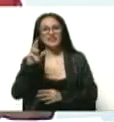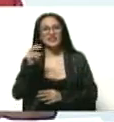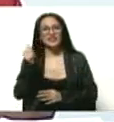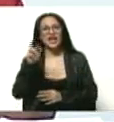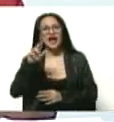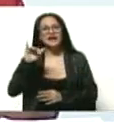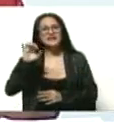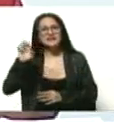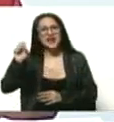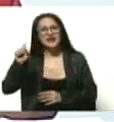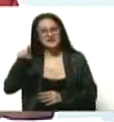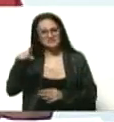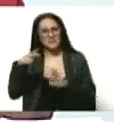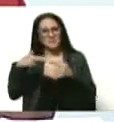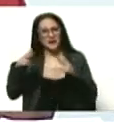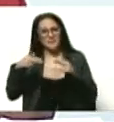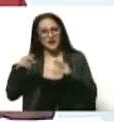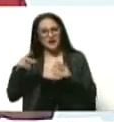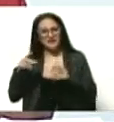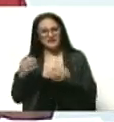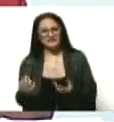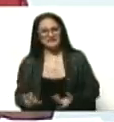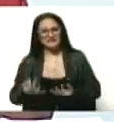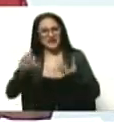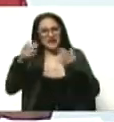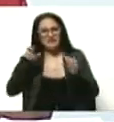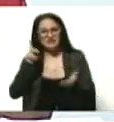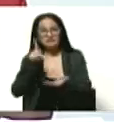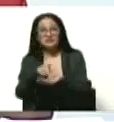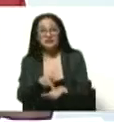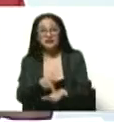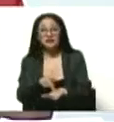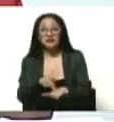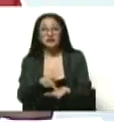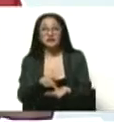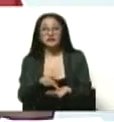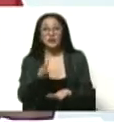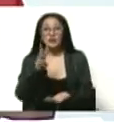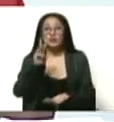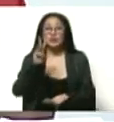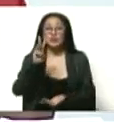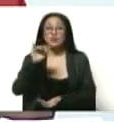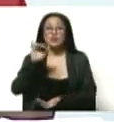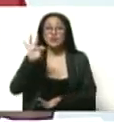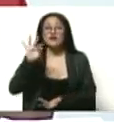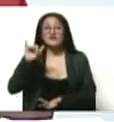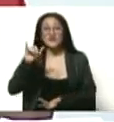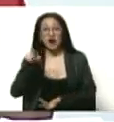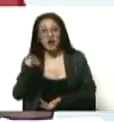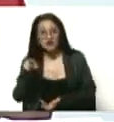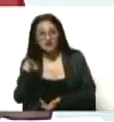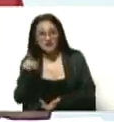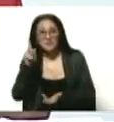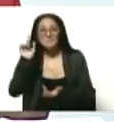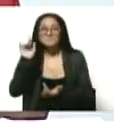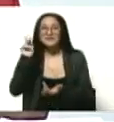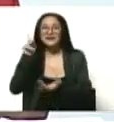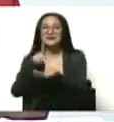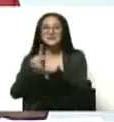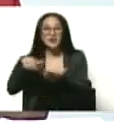Ahí hay transmisión completa, desde que te pone un pie, eso dice wifi, desde principio a fin.